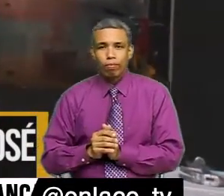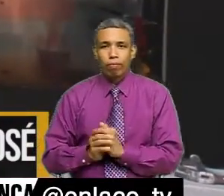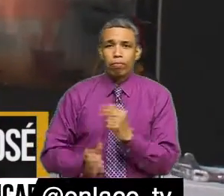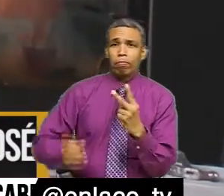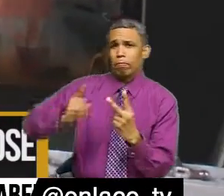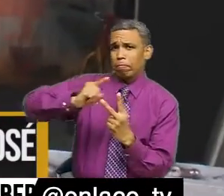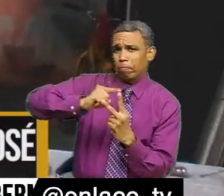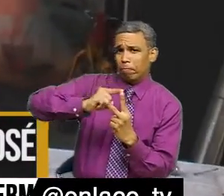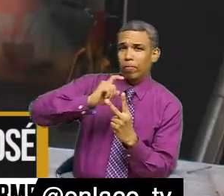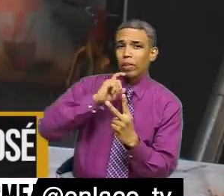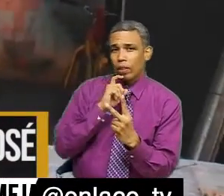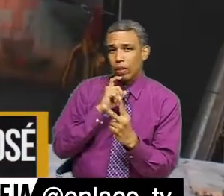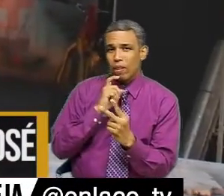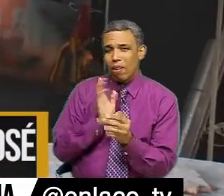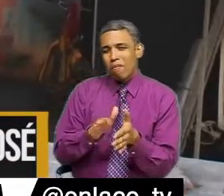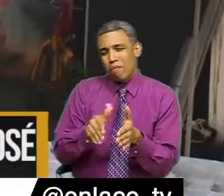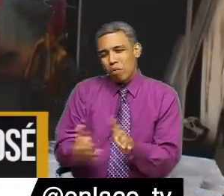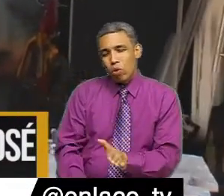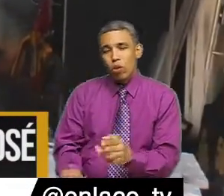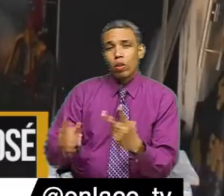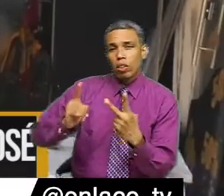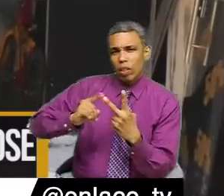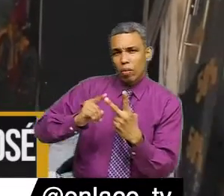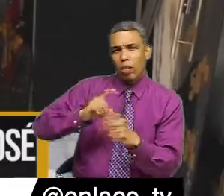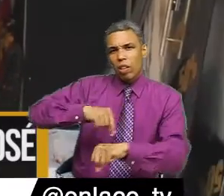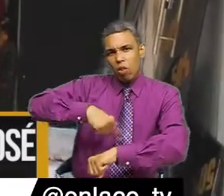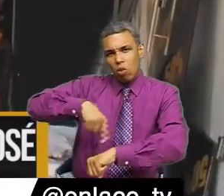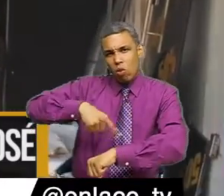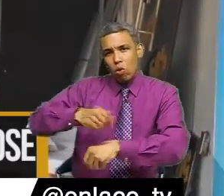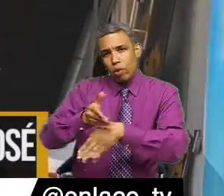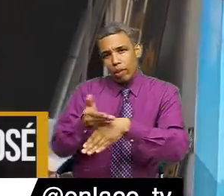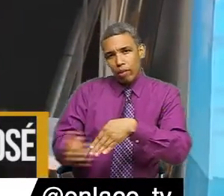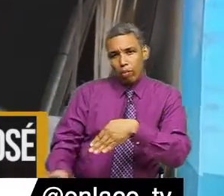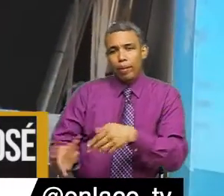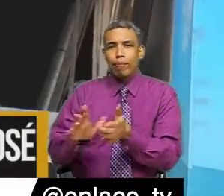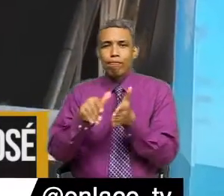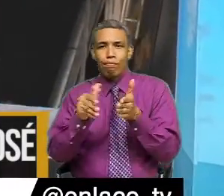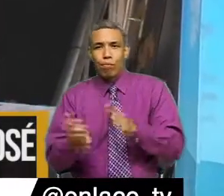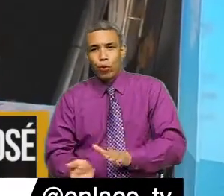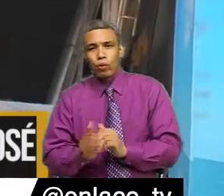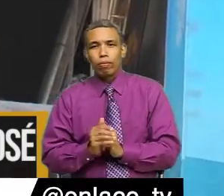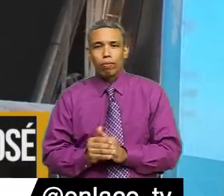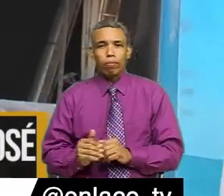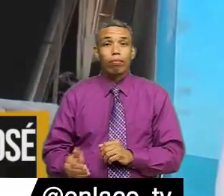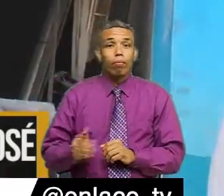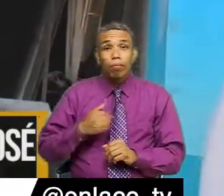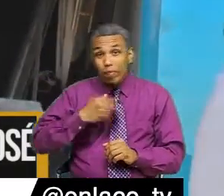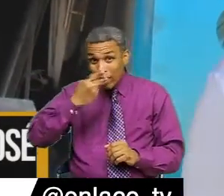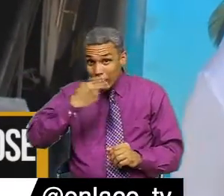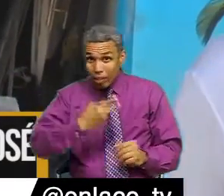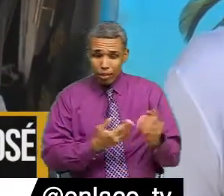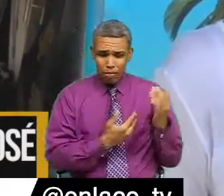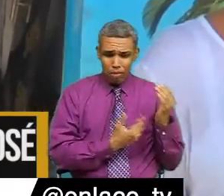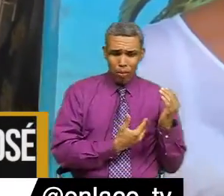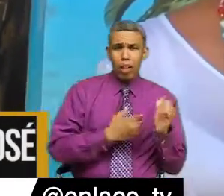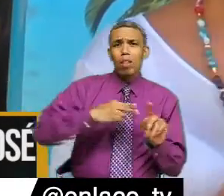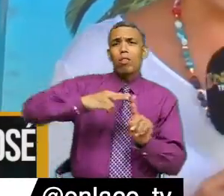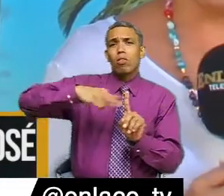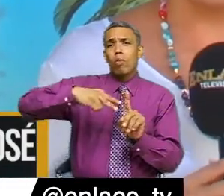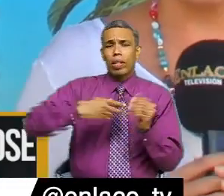horas después en un centro asistencial de la ciudad de Bucaramanga. Hoy su bebé, tan solo 2 meses de nacido, se